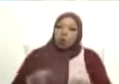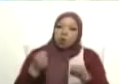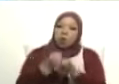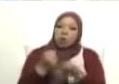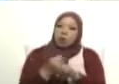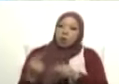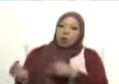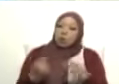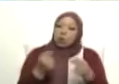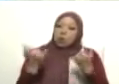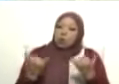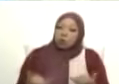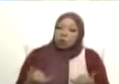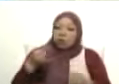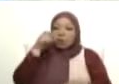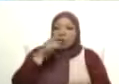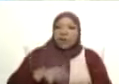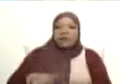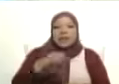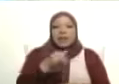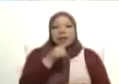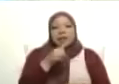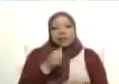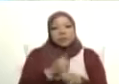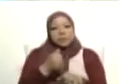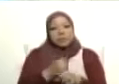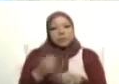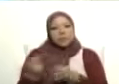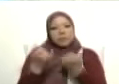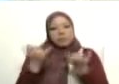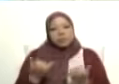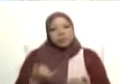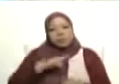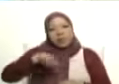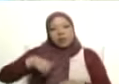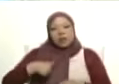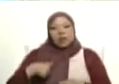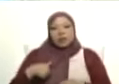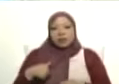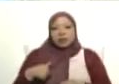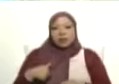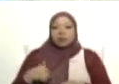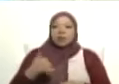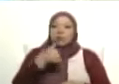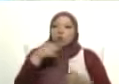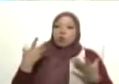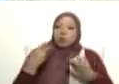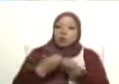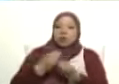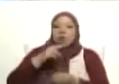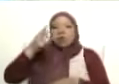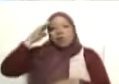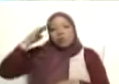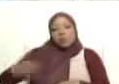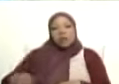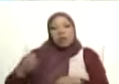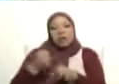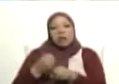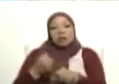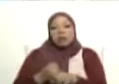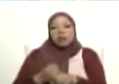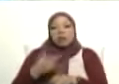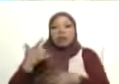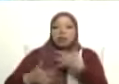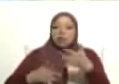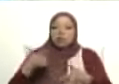hombres, incluyendo Protección Civil, Bomberos, Policía Nacional, quienes junto a nuestros soldados, el soldado de a